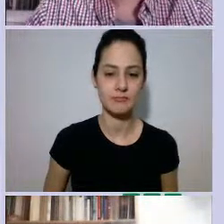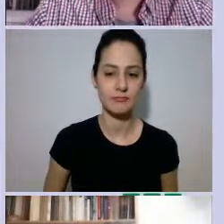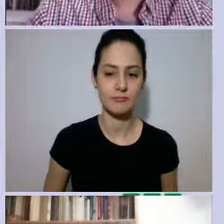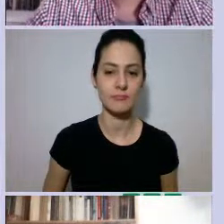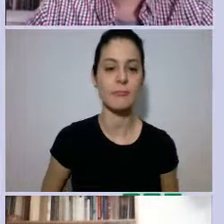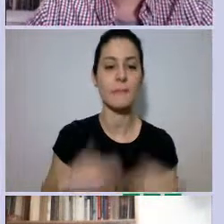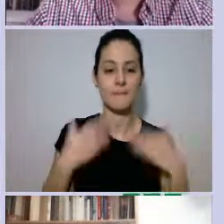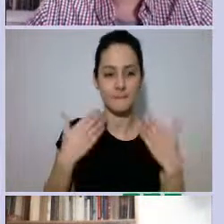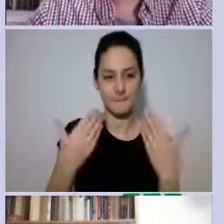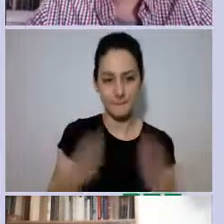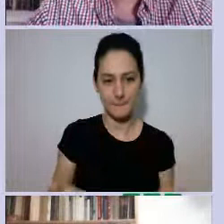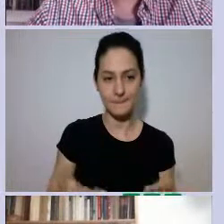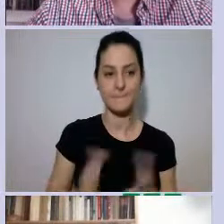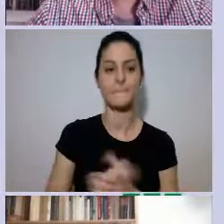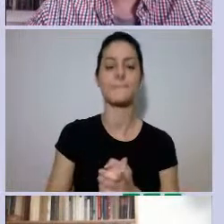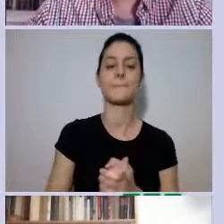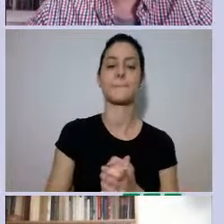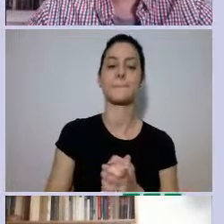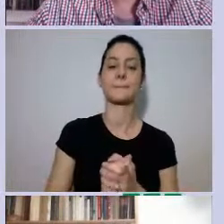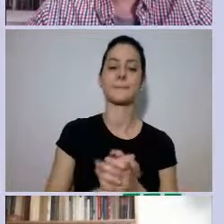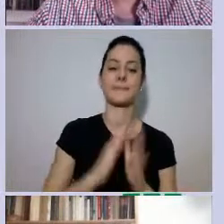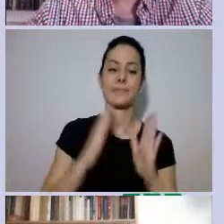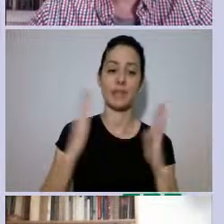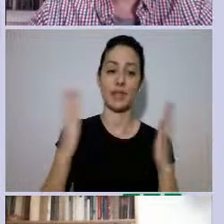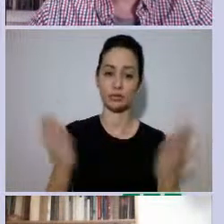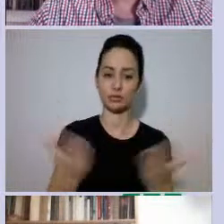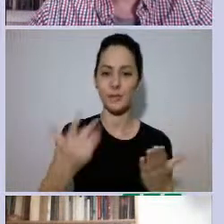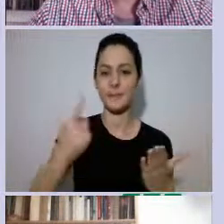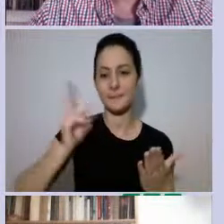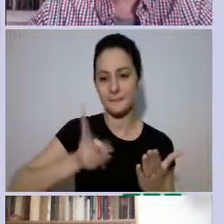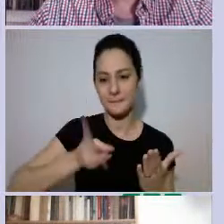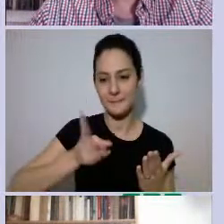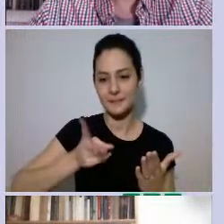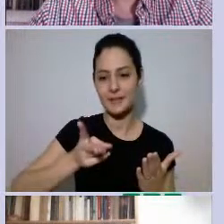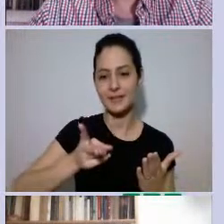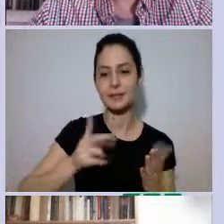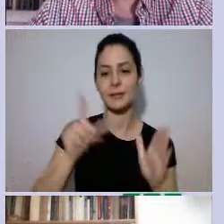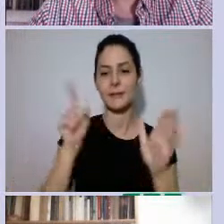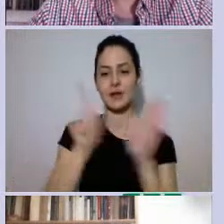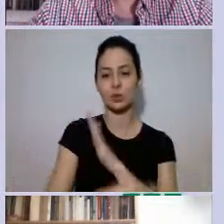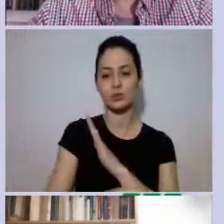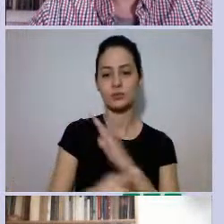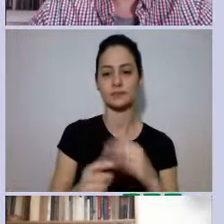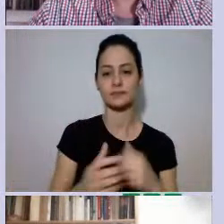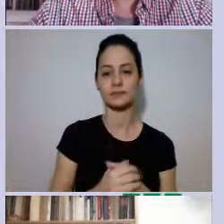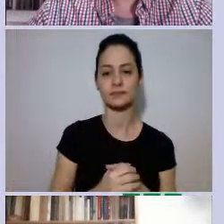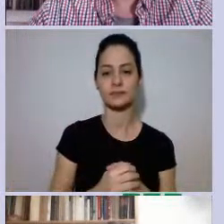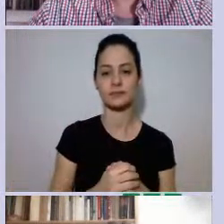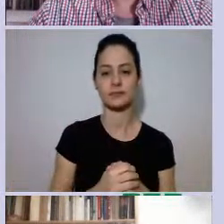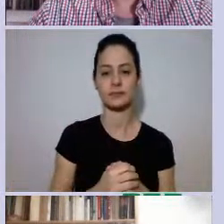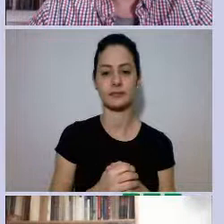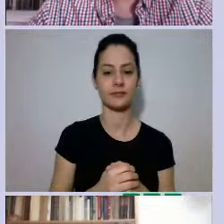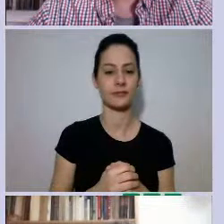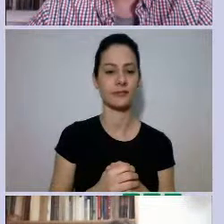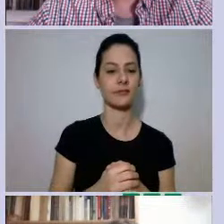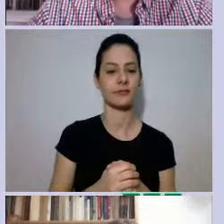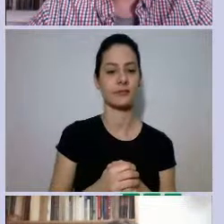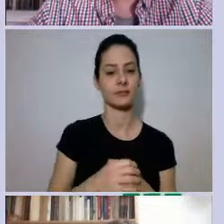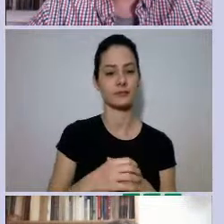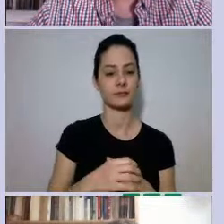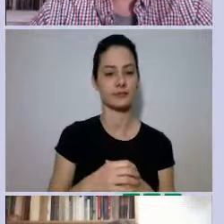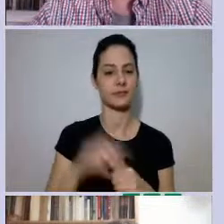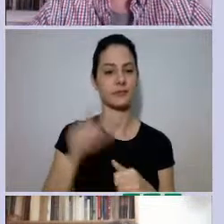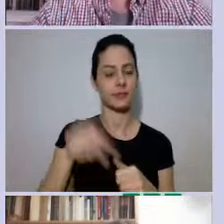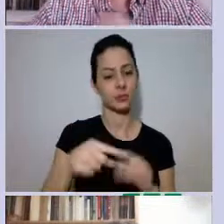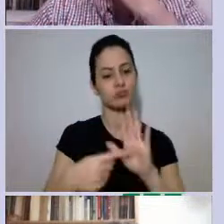a partir de acá, ¿no? Esta misma pregunta me la hacía yo de otra forma. ¿Qué hay detrás de esta enunciación